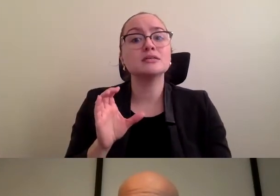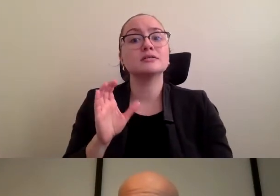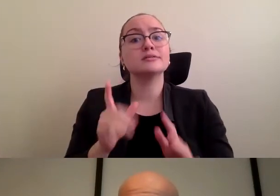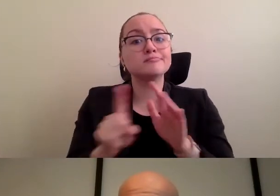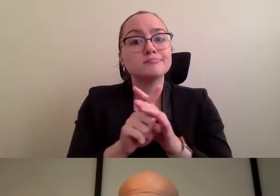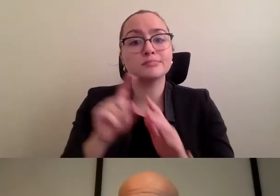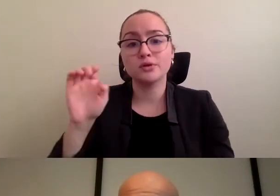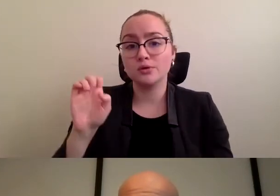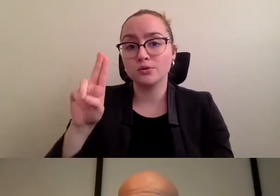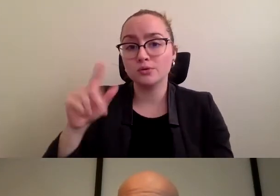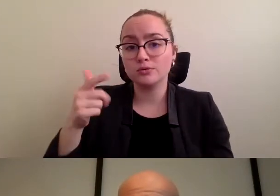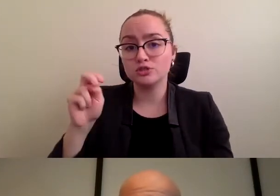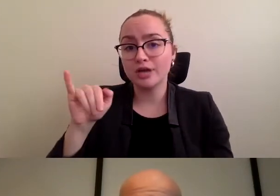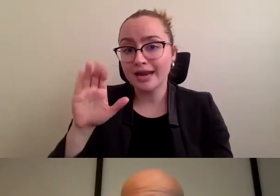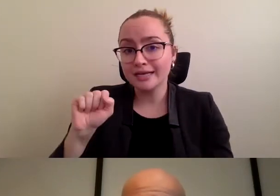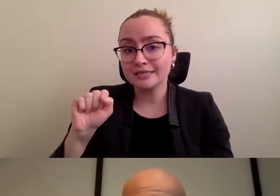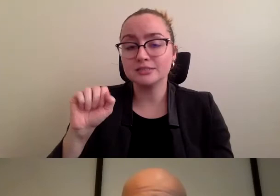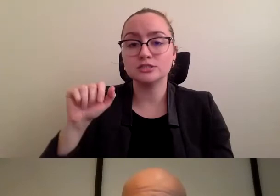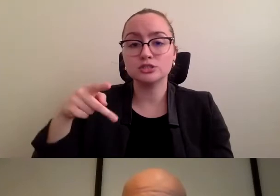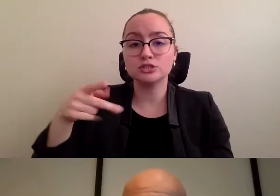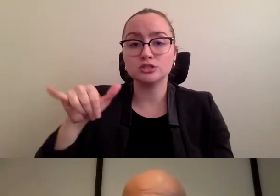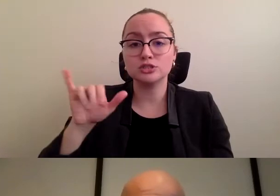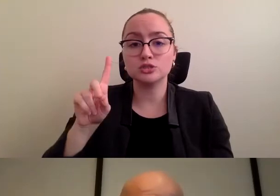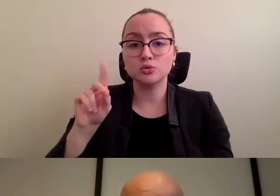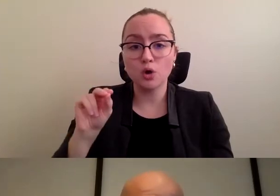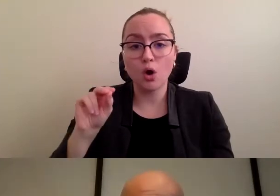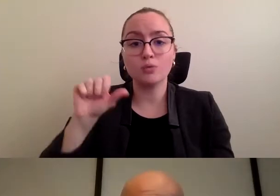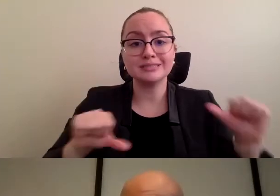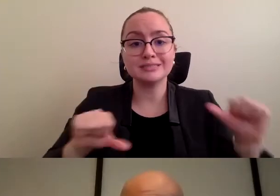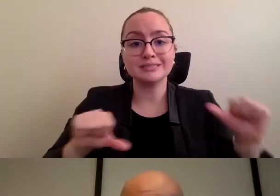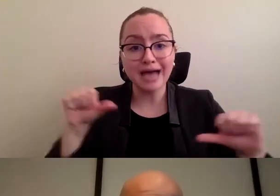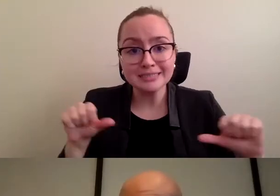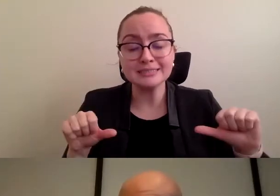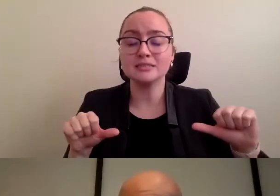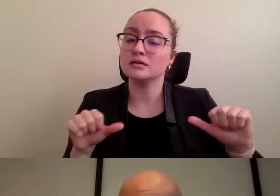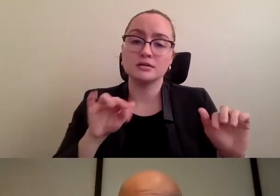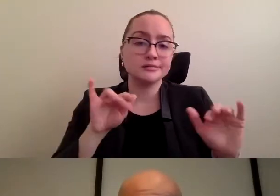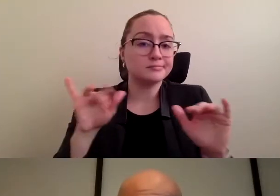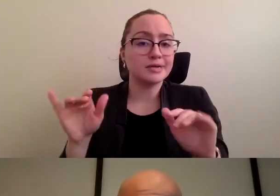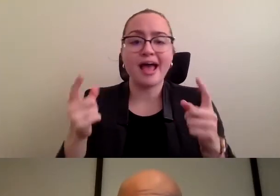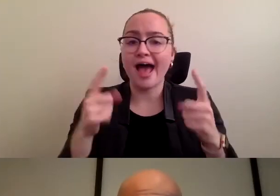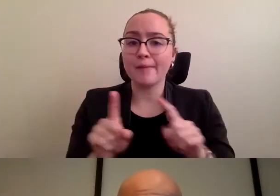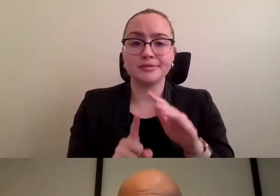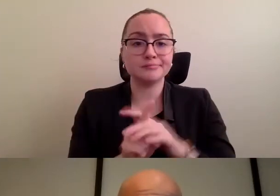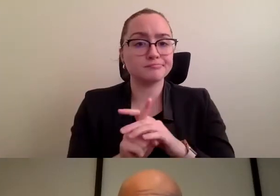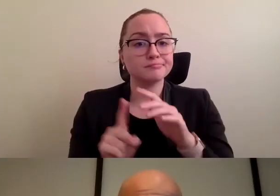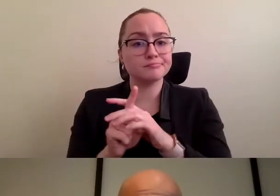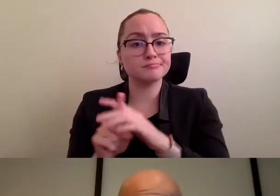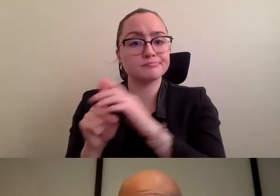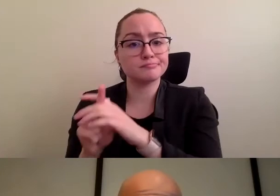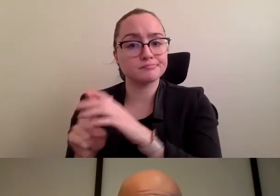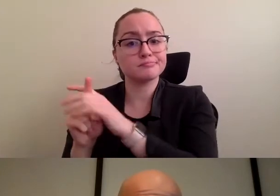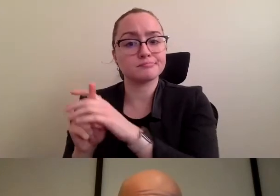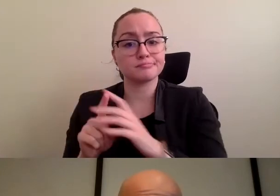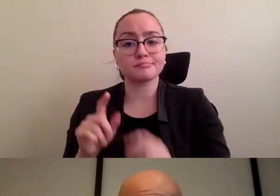XX, empiezan la retórica de eugenia y la acta de inmigración